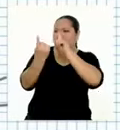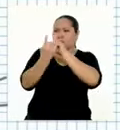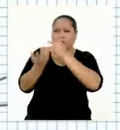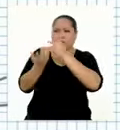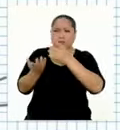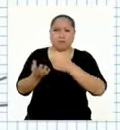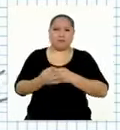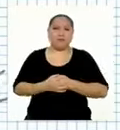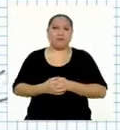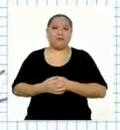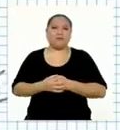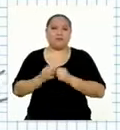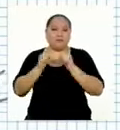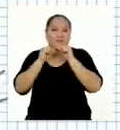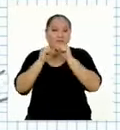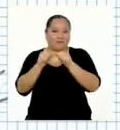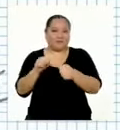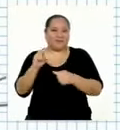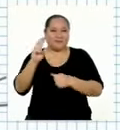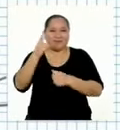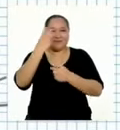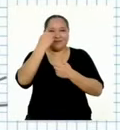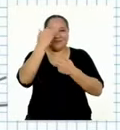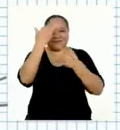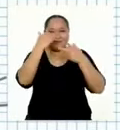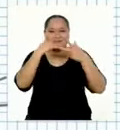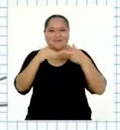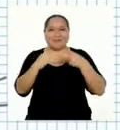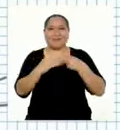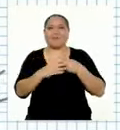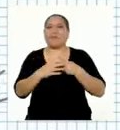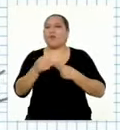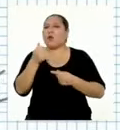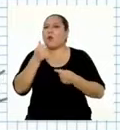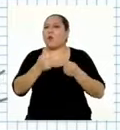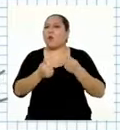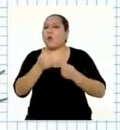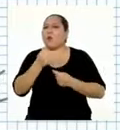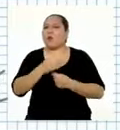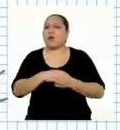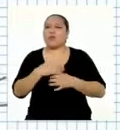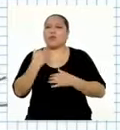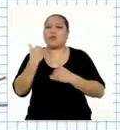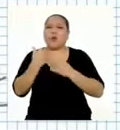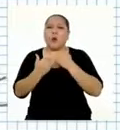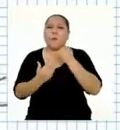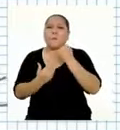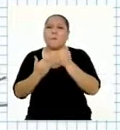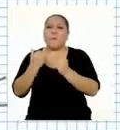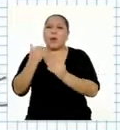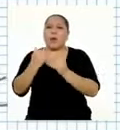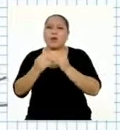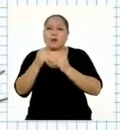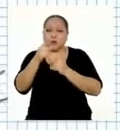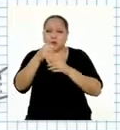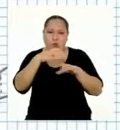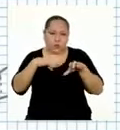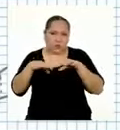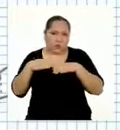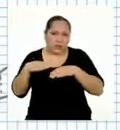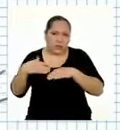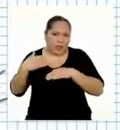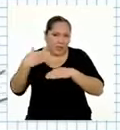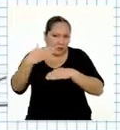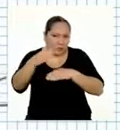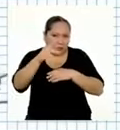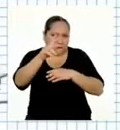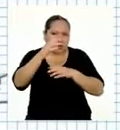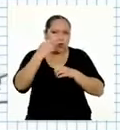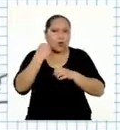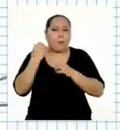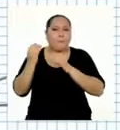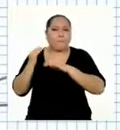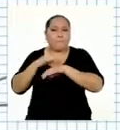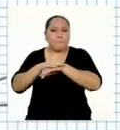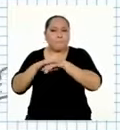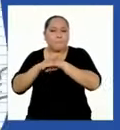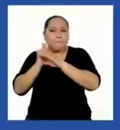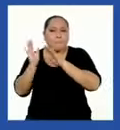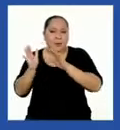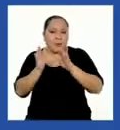casuales. Sigamos con el segundo. ¿Cuáles fueron los pasos que seguiste después en tu proceso